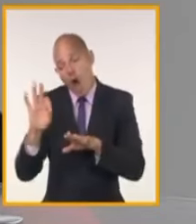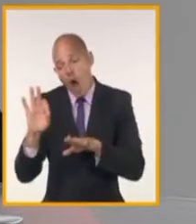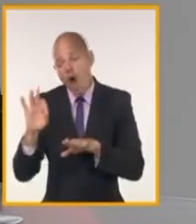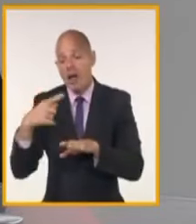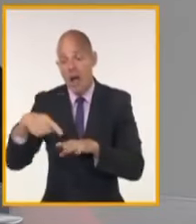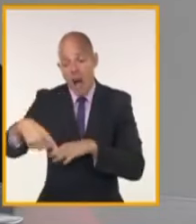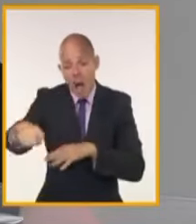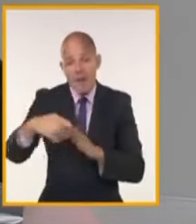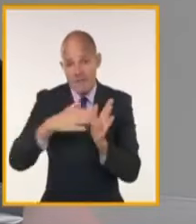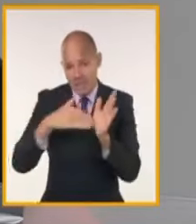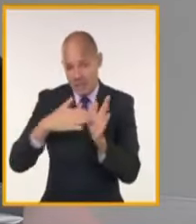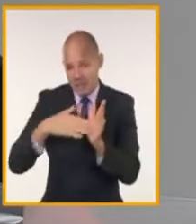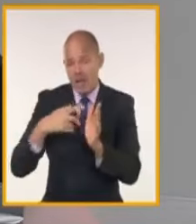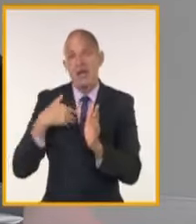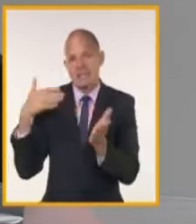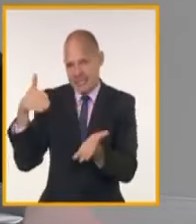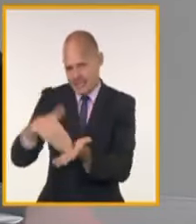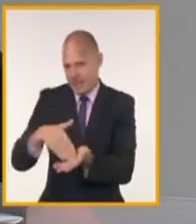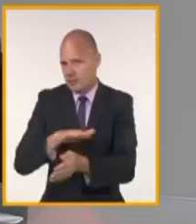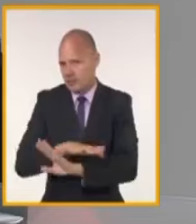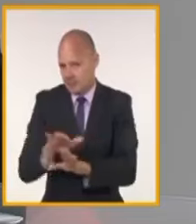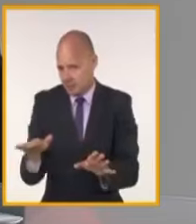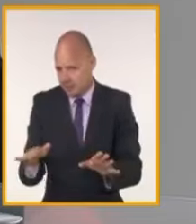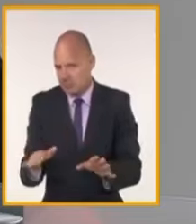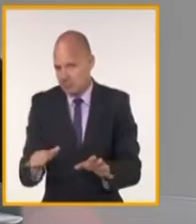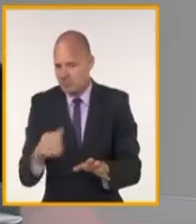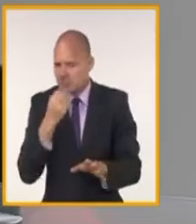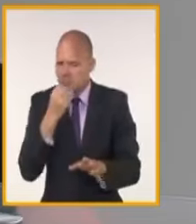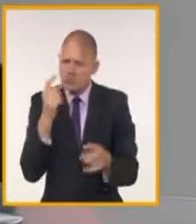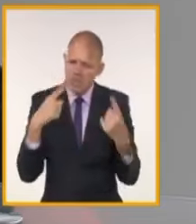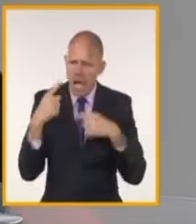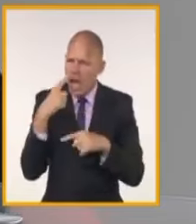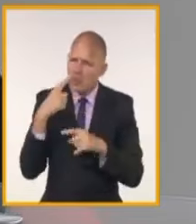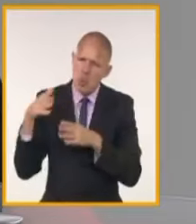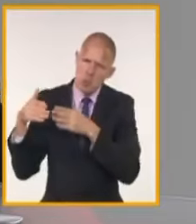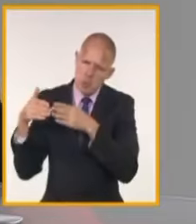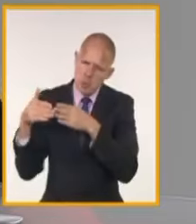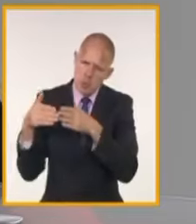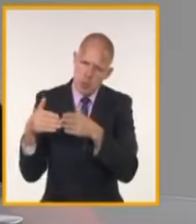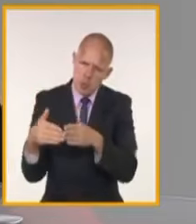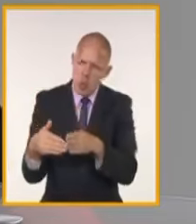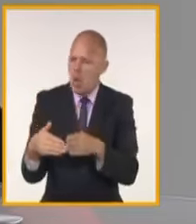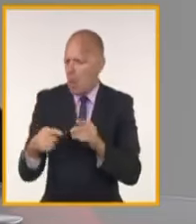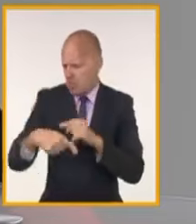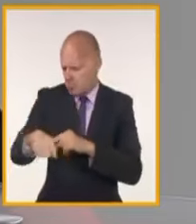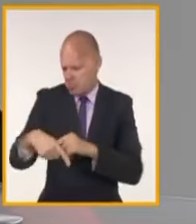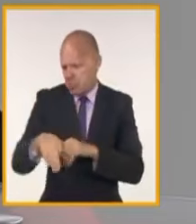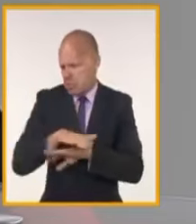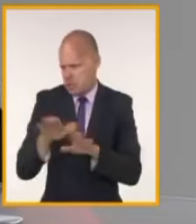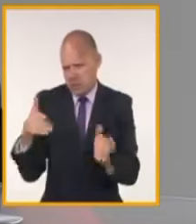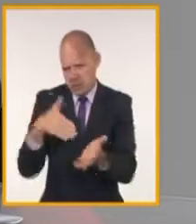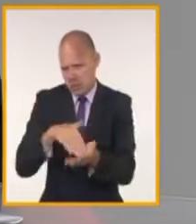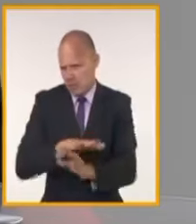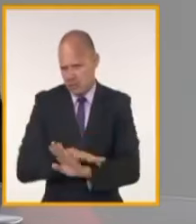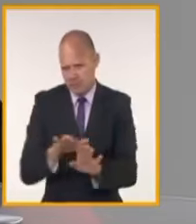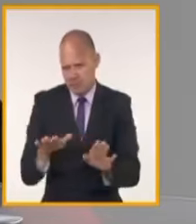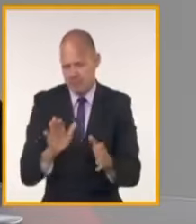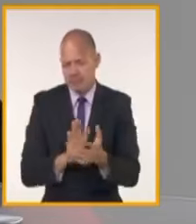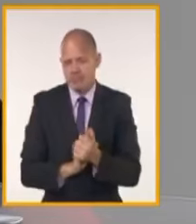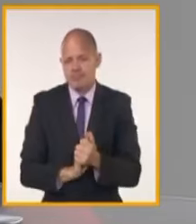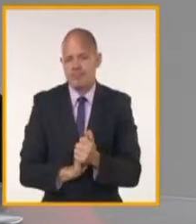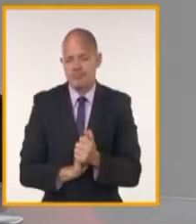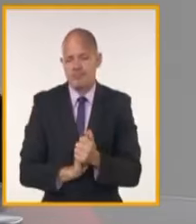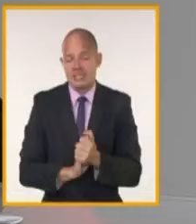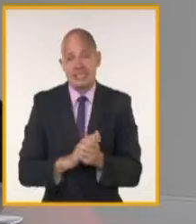año es probable que alguno esté en tránsito pero el grueso de los recursos de los 10 primeros parques 10 por